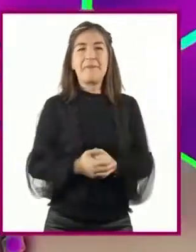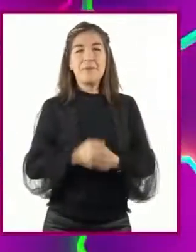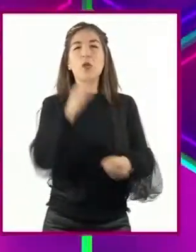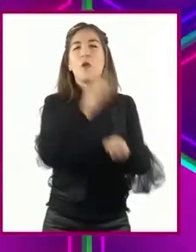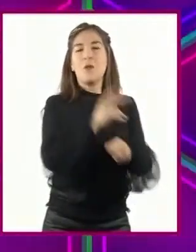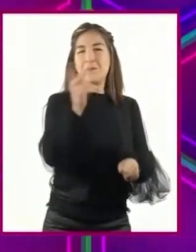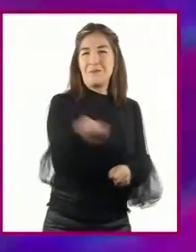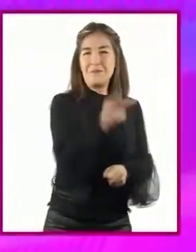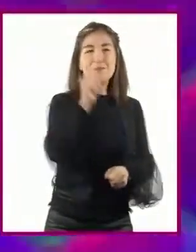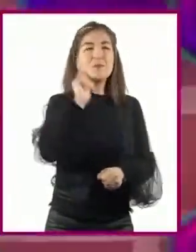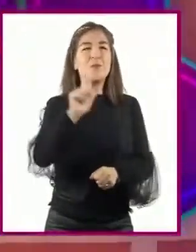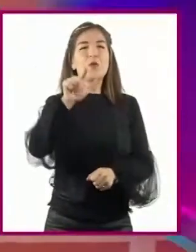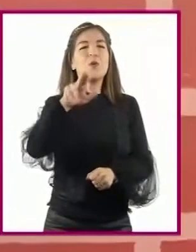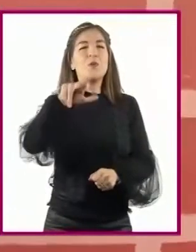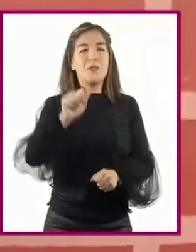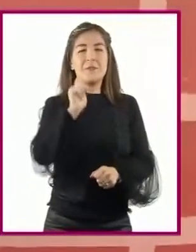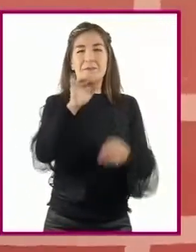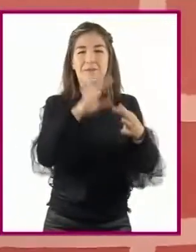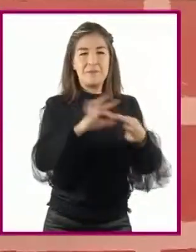profesora.